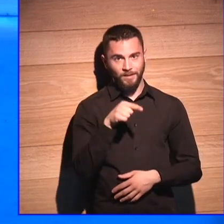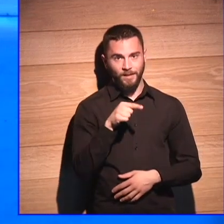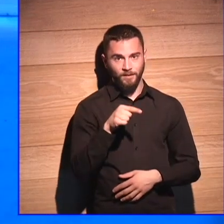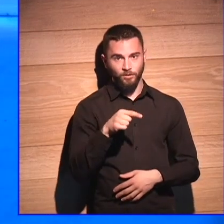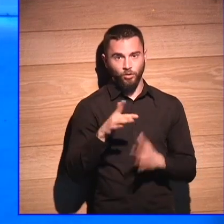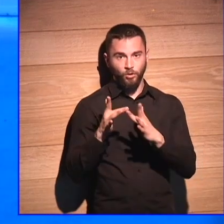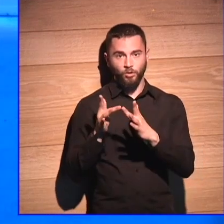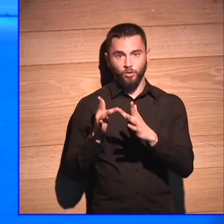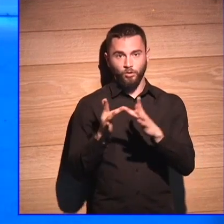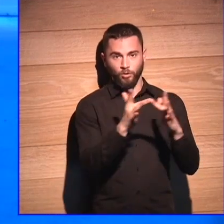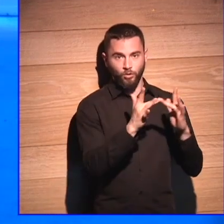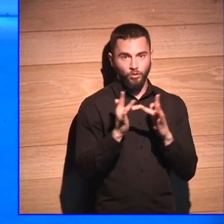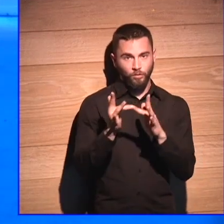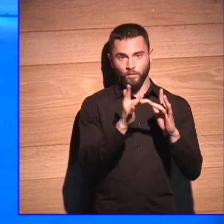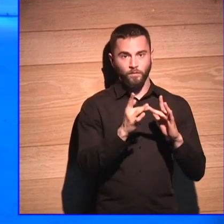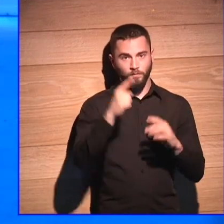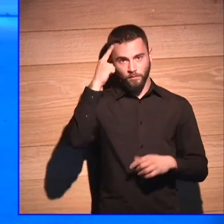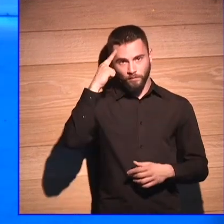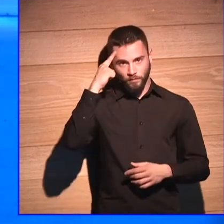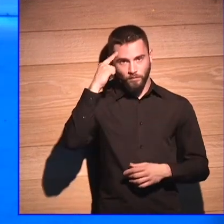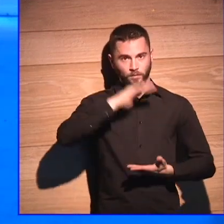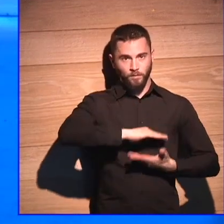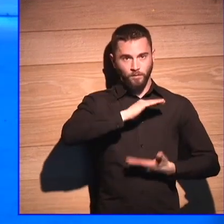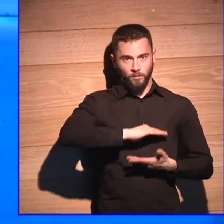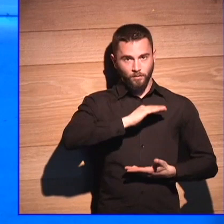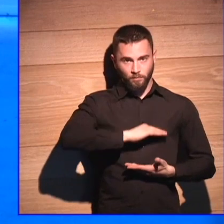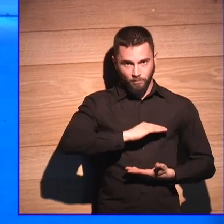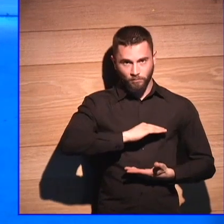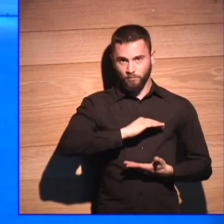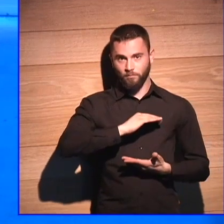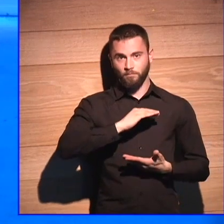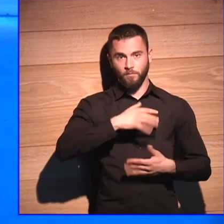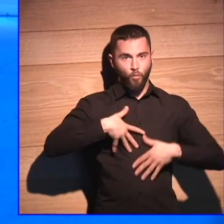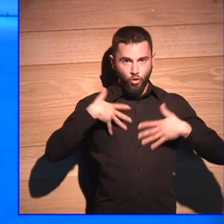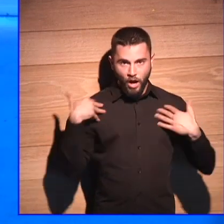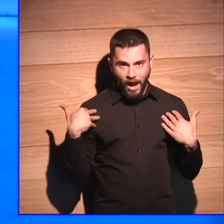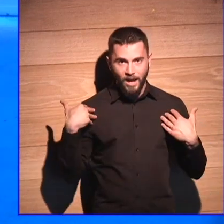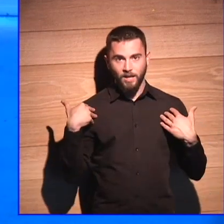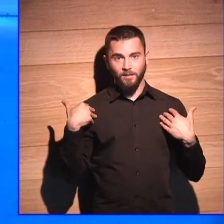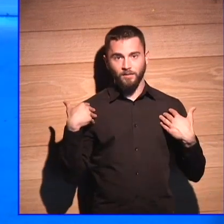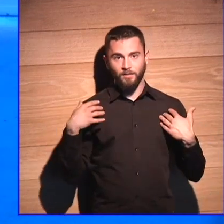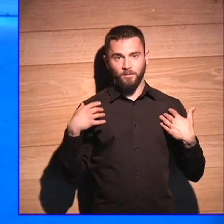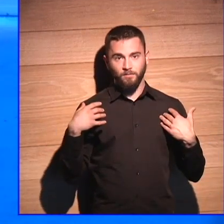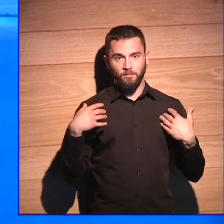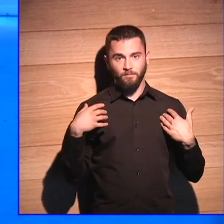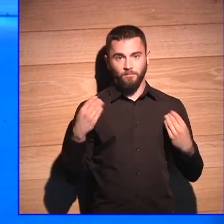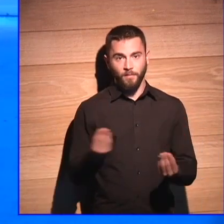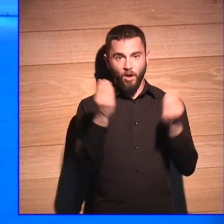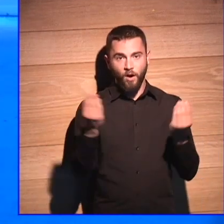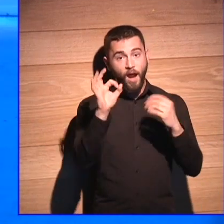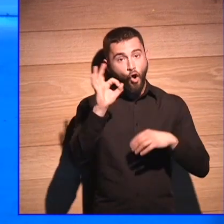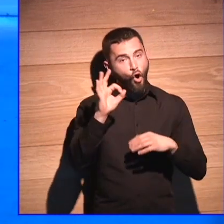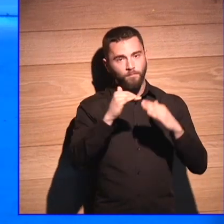de relación, nuestras capacidades cognitivas, nuestras capacidades emocionales, o por el contrario, las